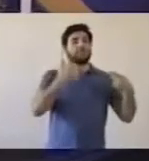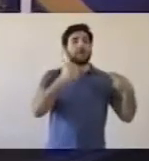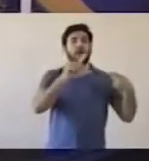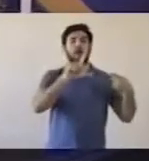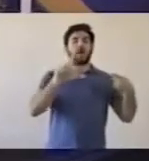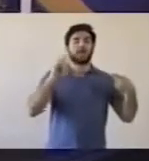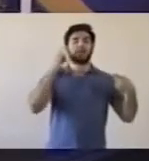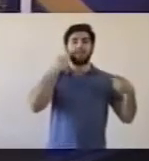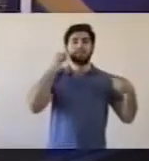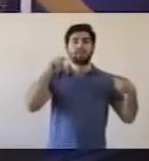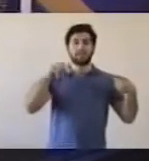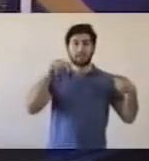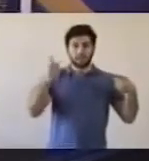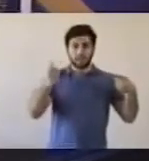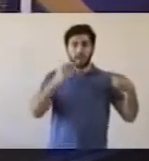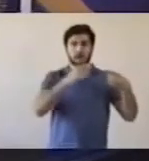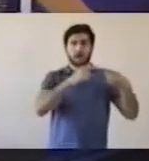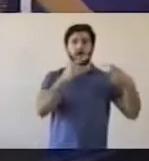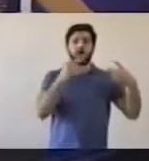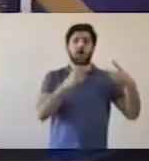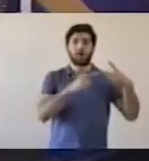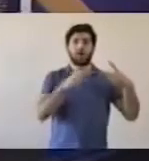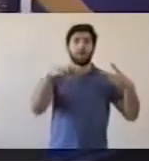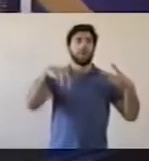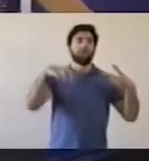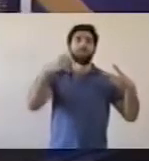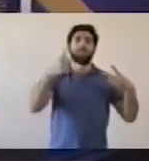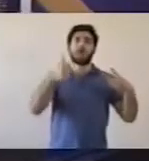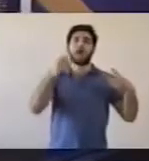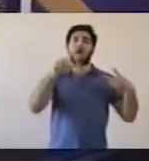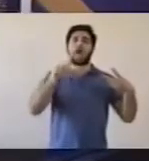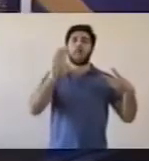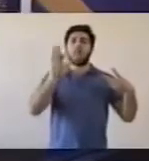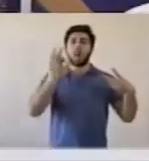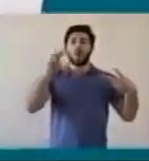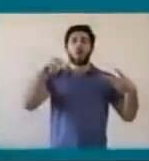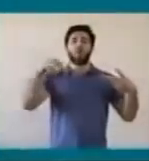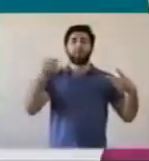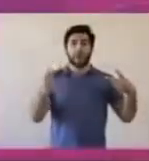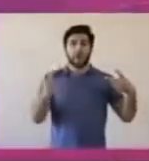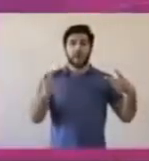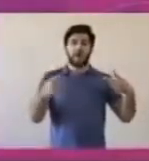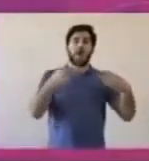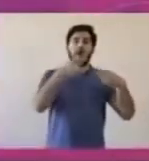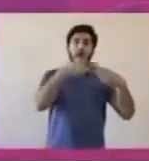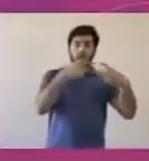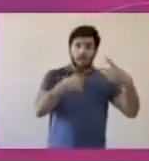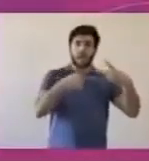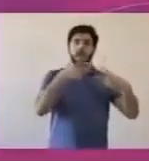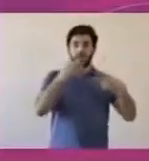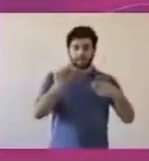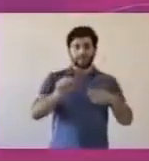Paloma. Muy bien. Lo has hecho muy bien.